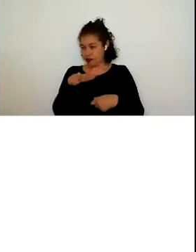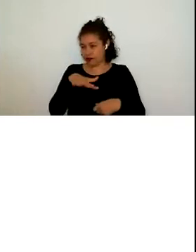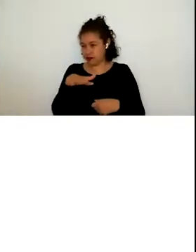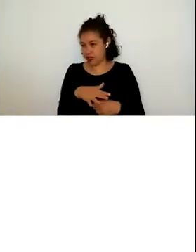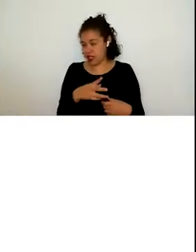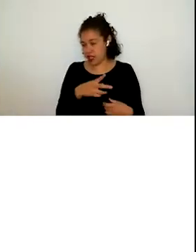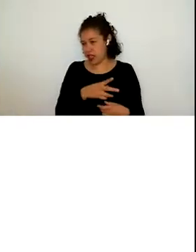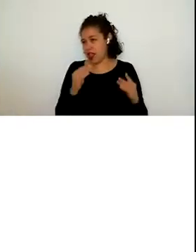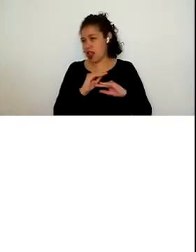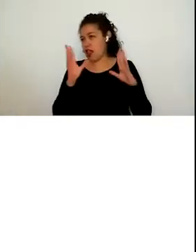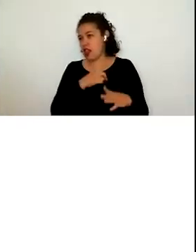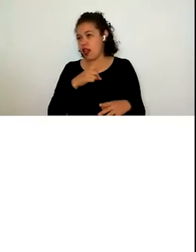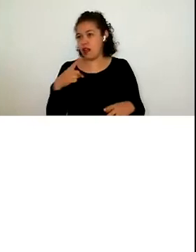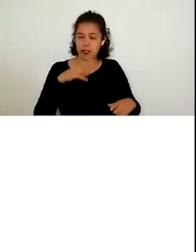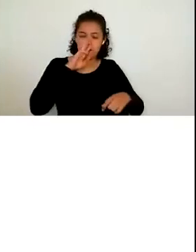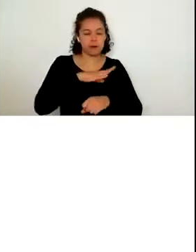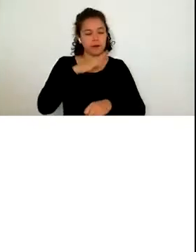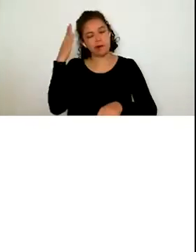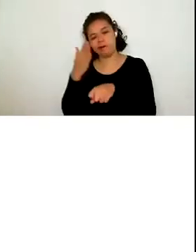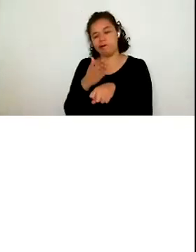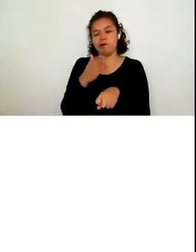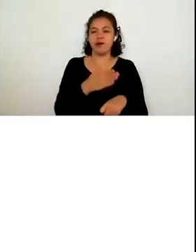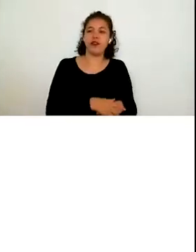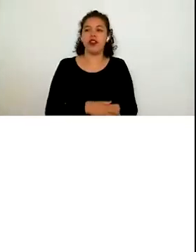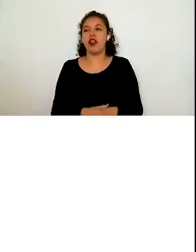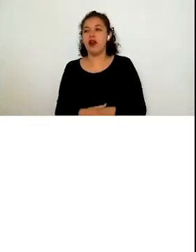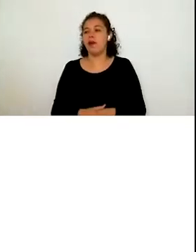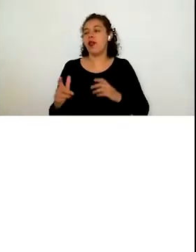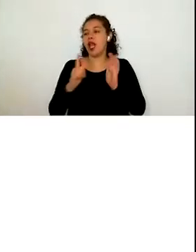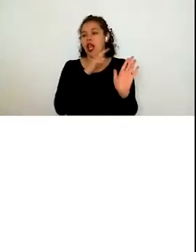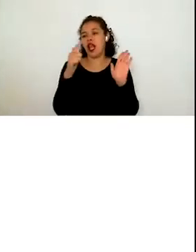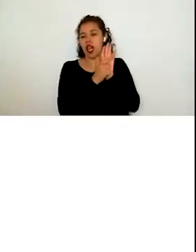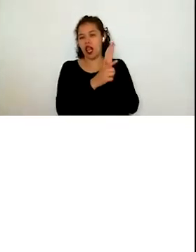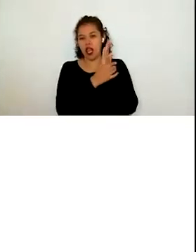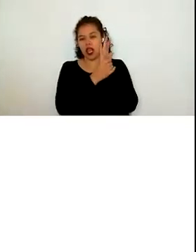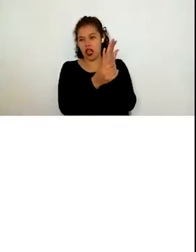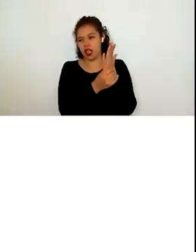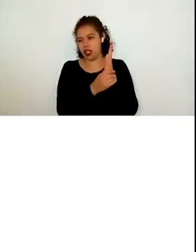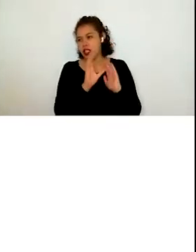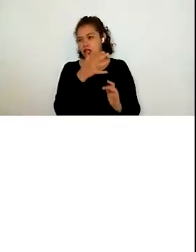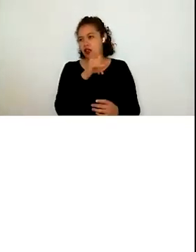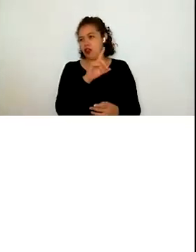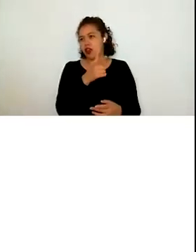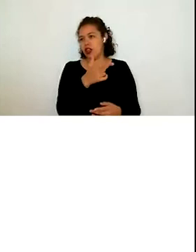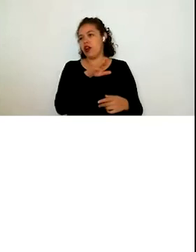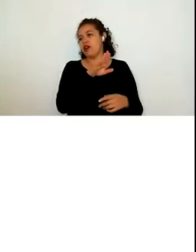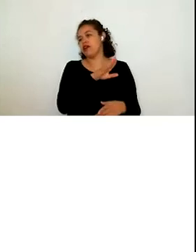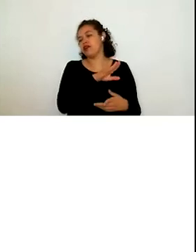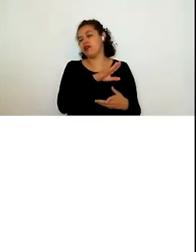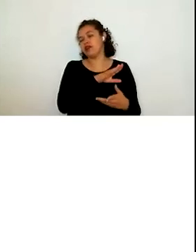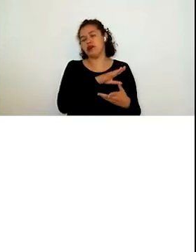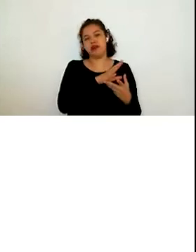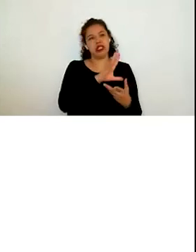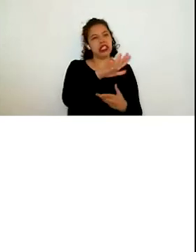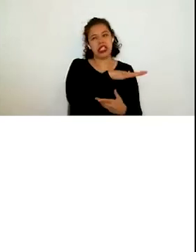estará sujeto a las sanciones que establecen los códigos correspondientes, ¿no? El Código